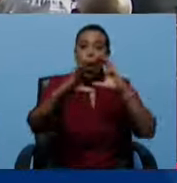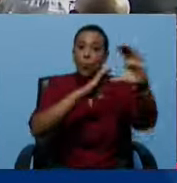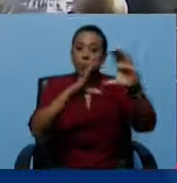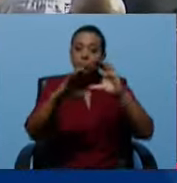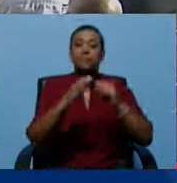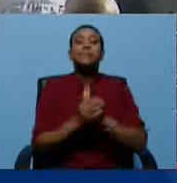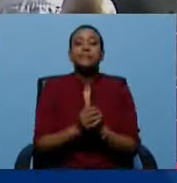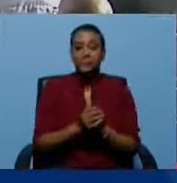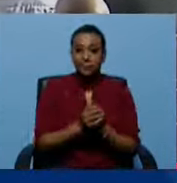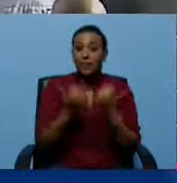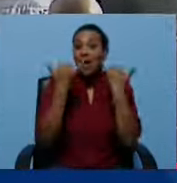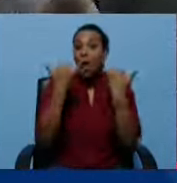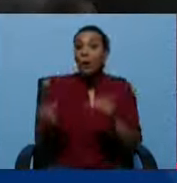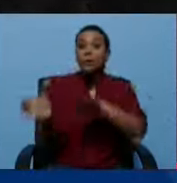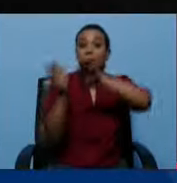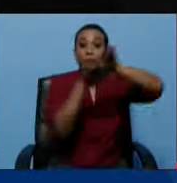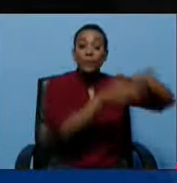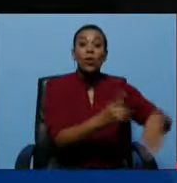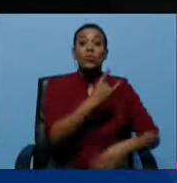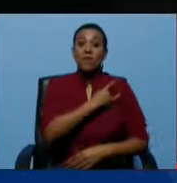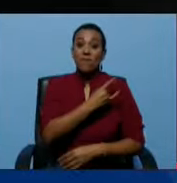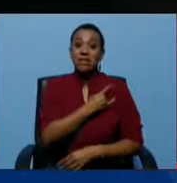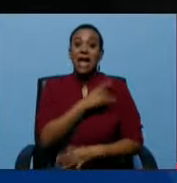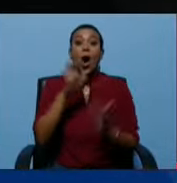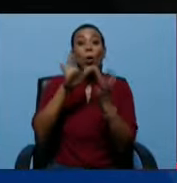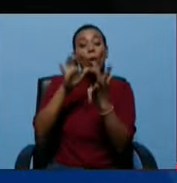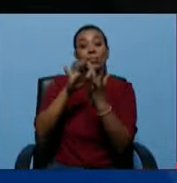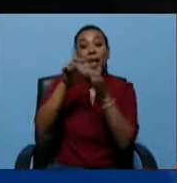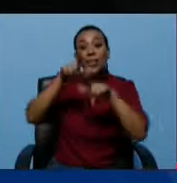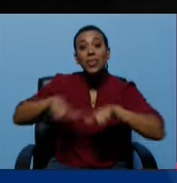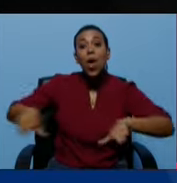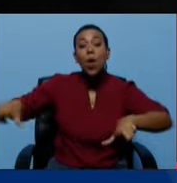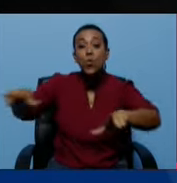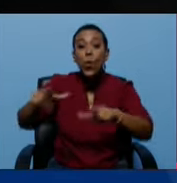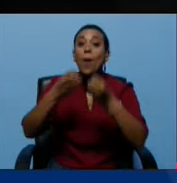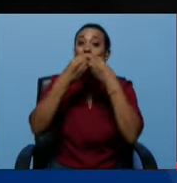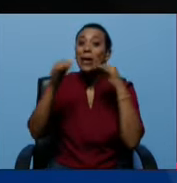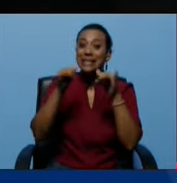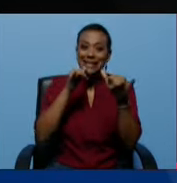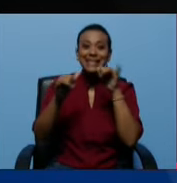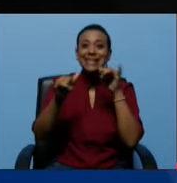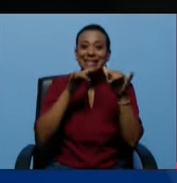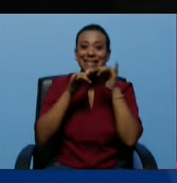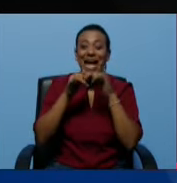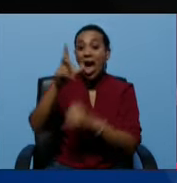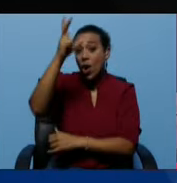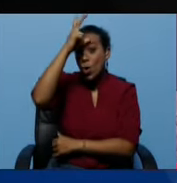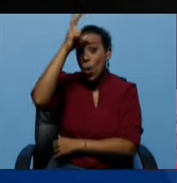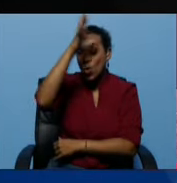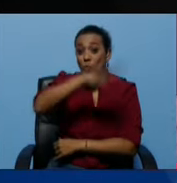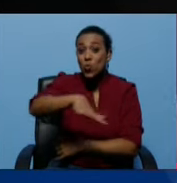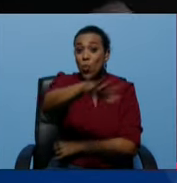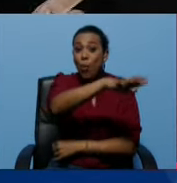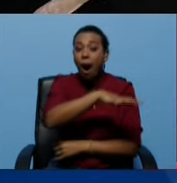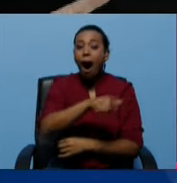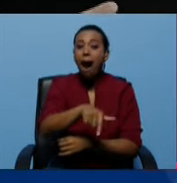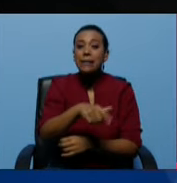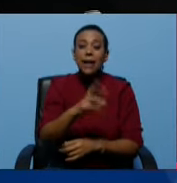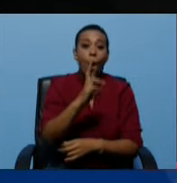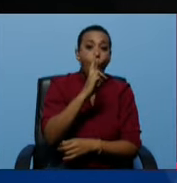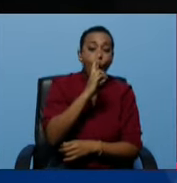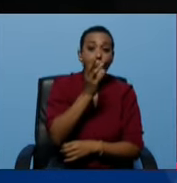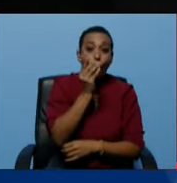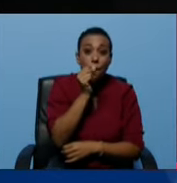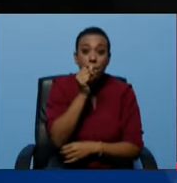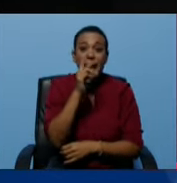comunicación. Ahora nos vamos para las universidades. Tenemos un pase con buenas noticias en la vela de coro, pero Ricardo también